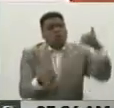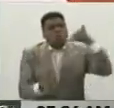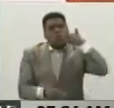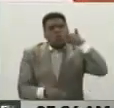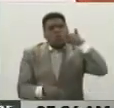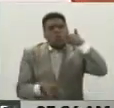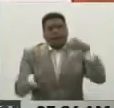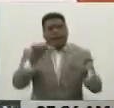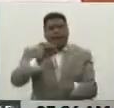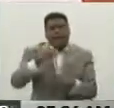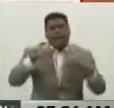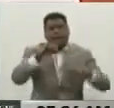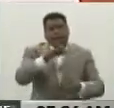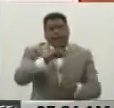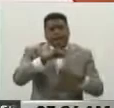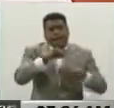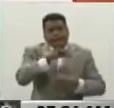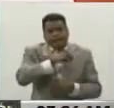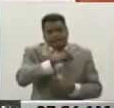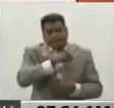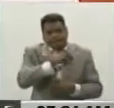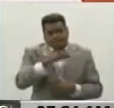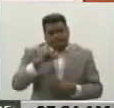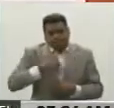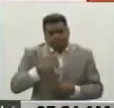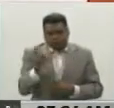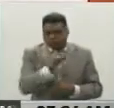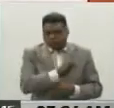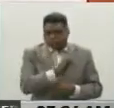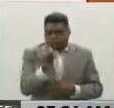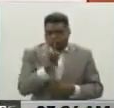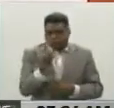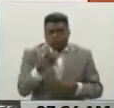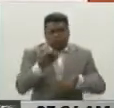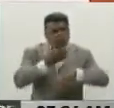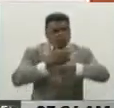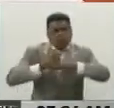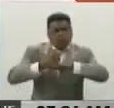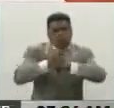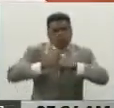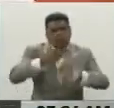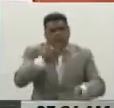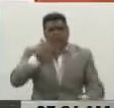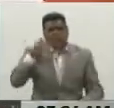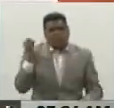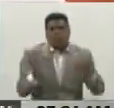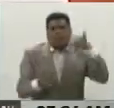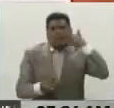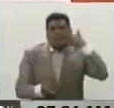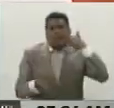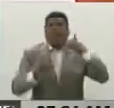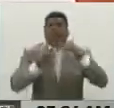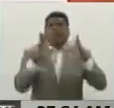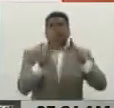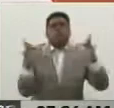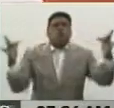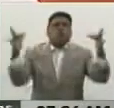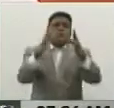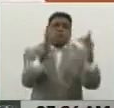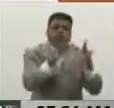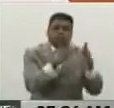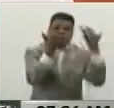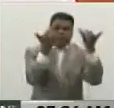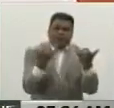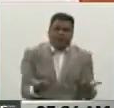CanTV nacionalizada, la CanTV nuestra, es que hemos logrado llevar todo este tema de conexión a la población. Ahora llega el